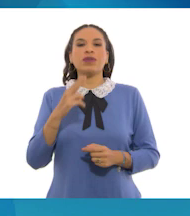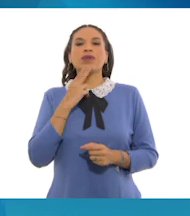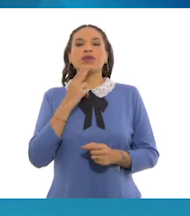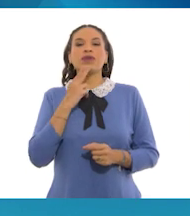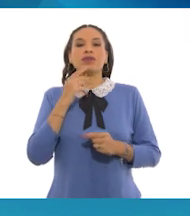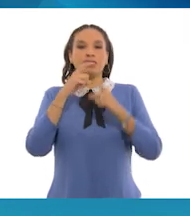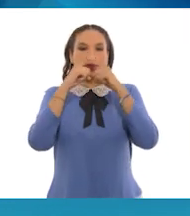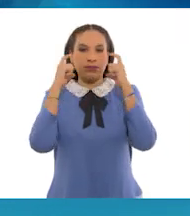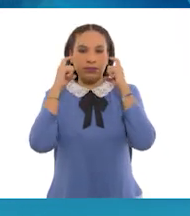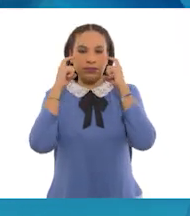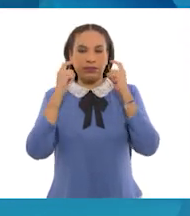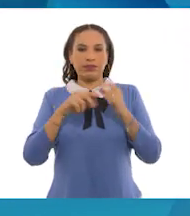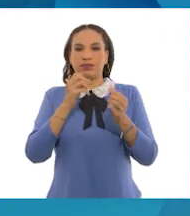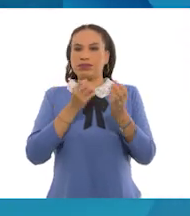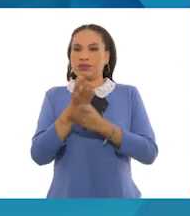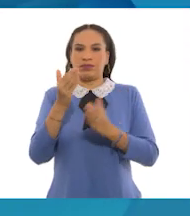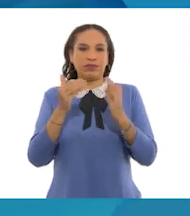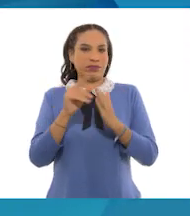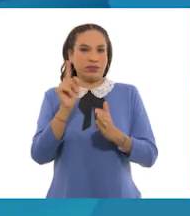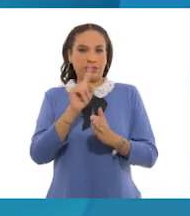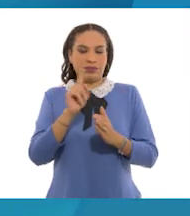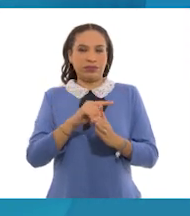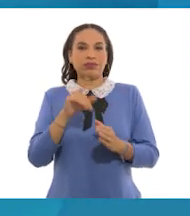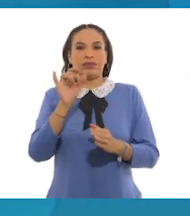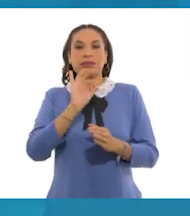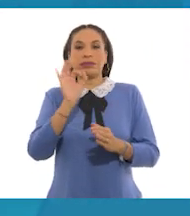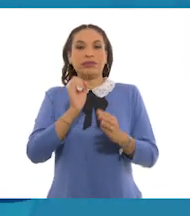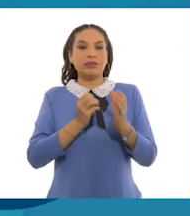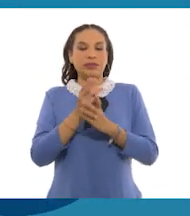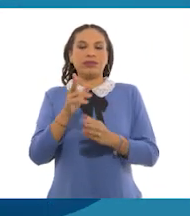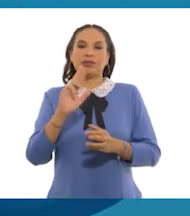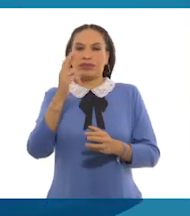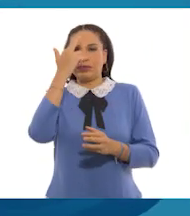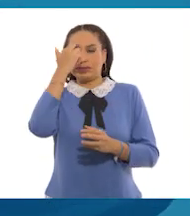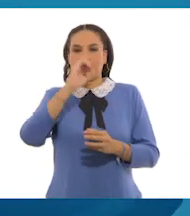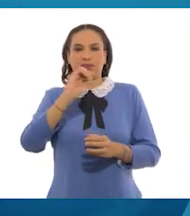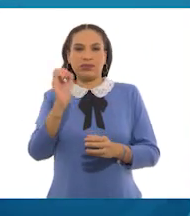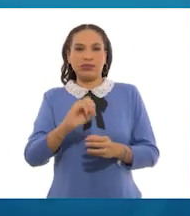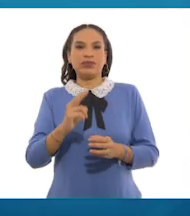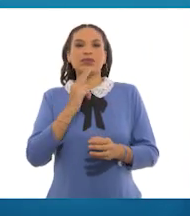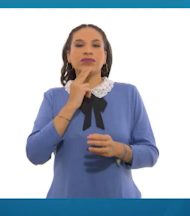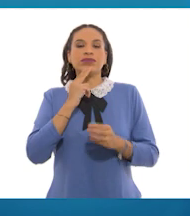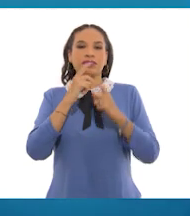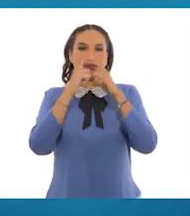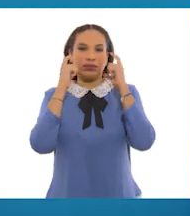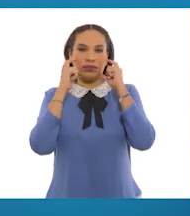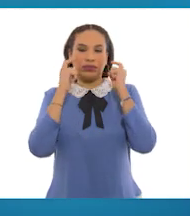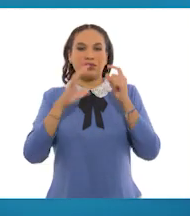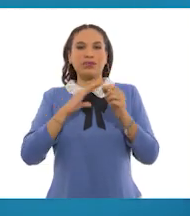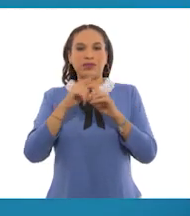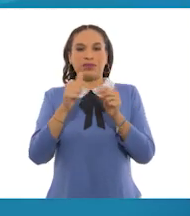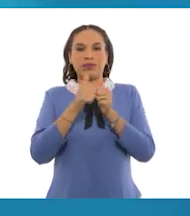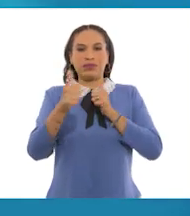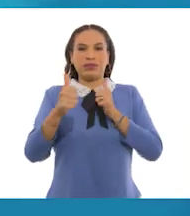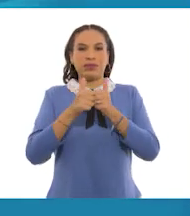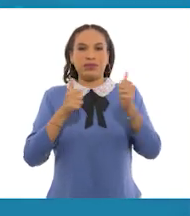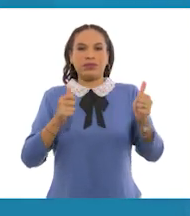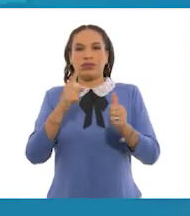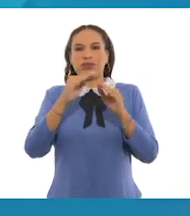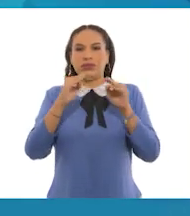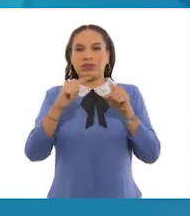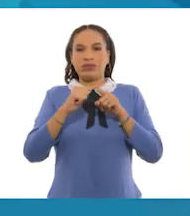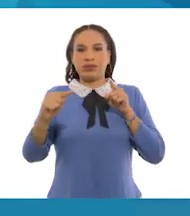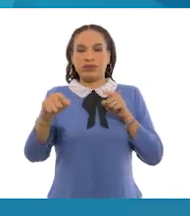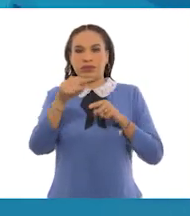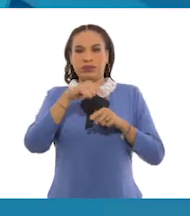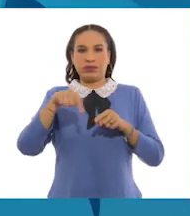Utiliza cubrebocas. No salgas de casa. Si tienes que hacerlo, recuerda que es obligatorio utilizarlo. Mantén una distancia mínima de 1,5